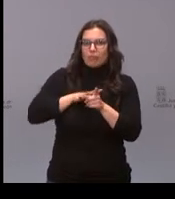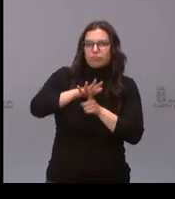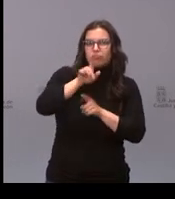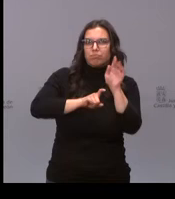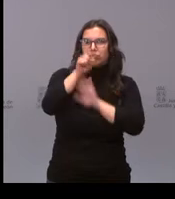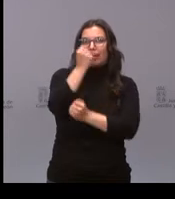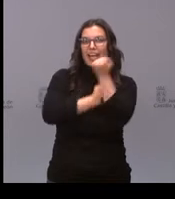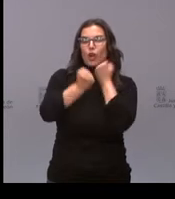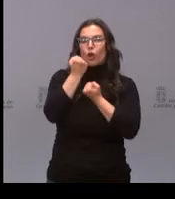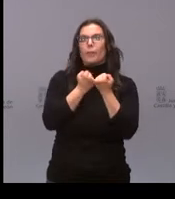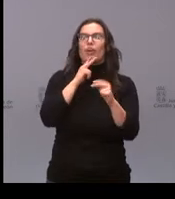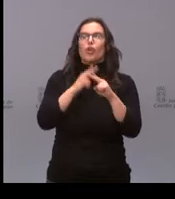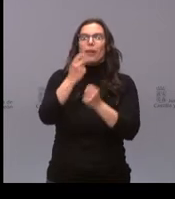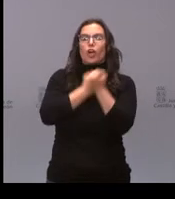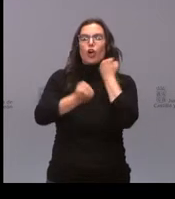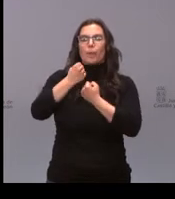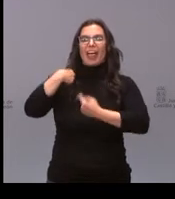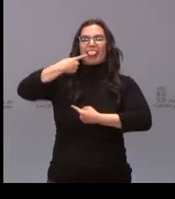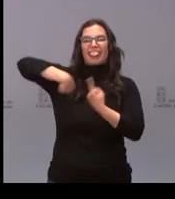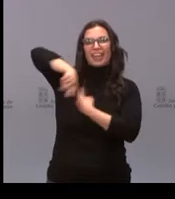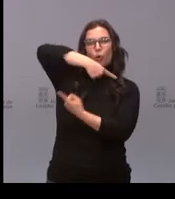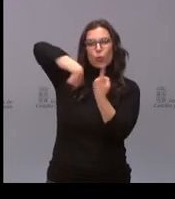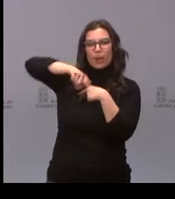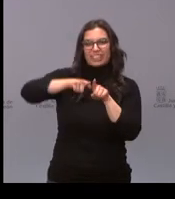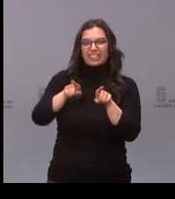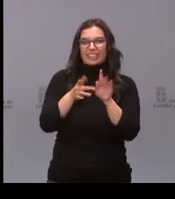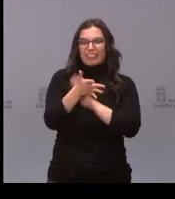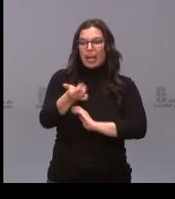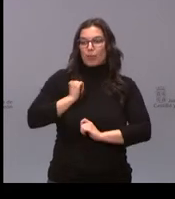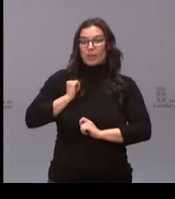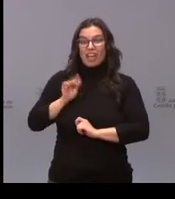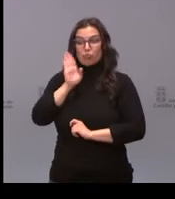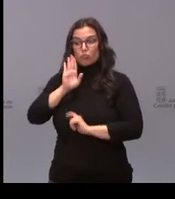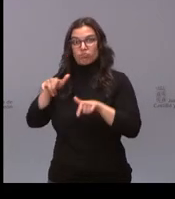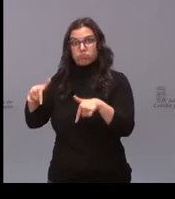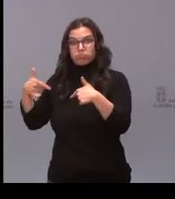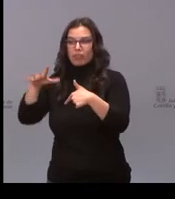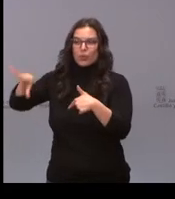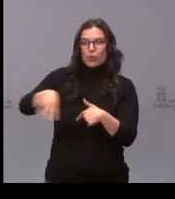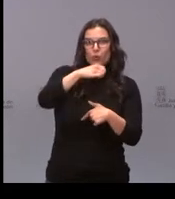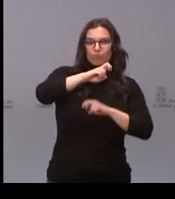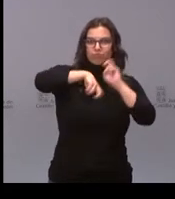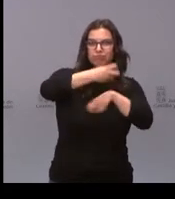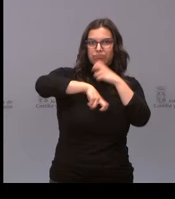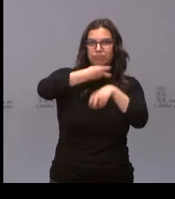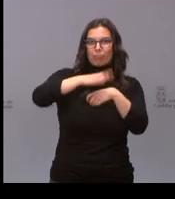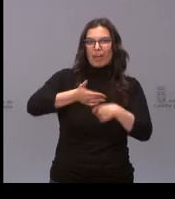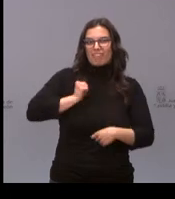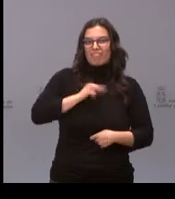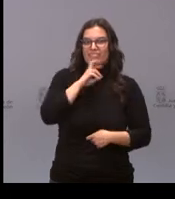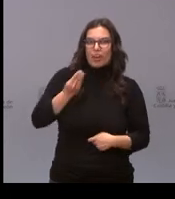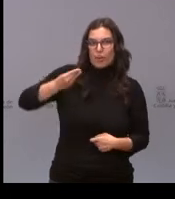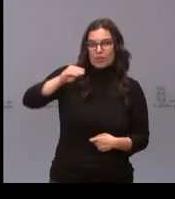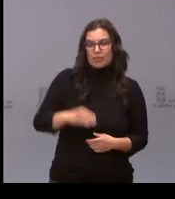economía circular, que lo que queremos es aprovechar un residuo para generar un valor añadido. El residuo,